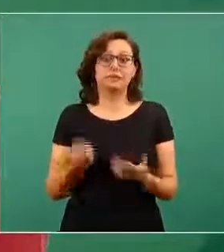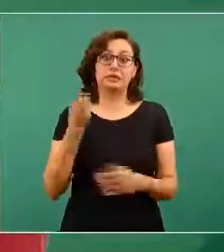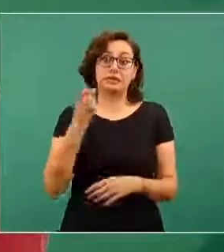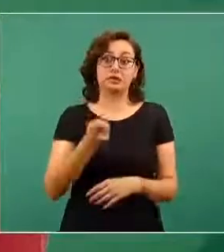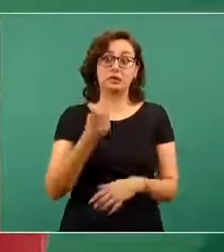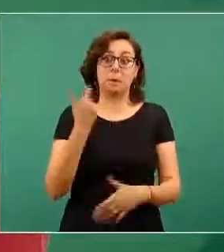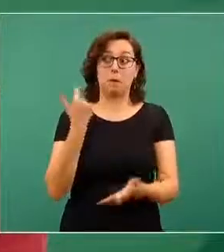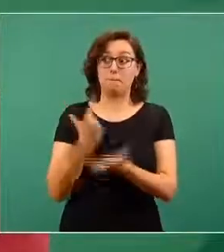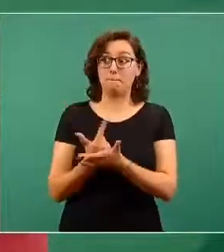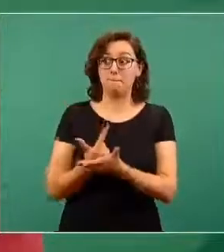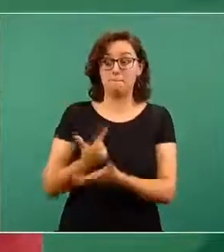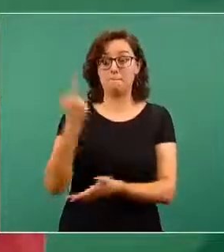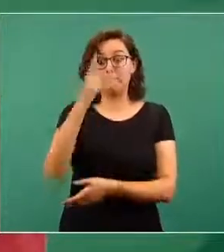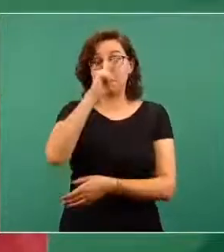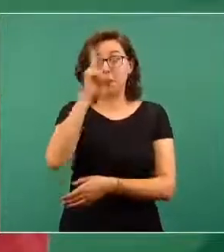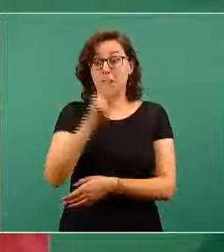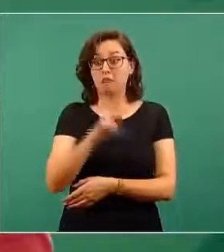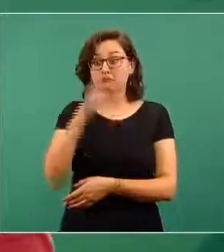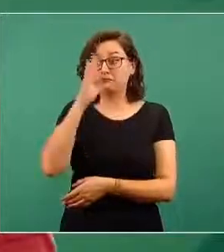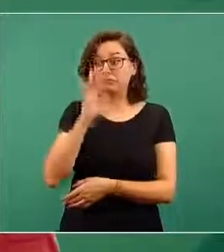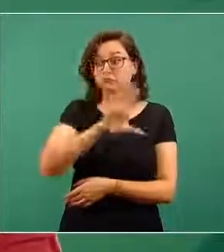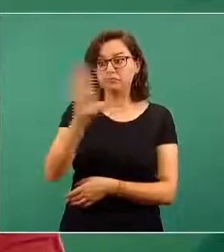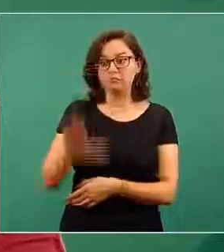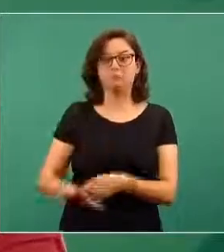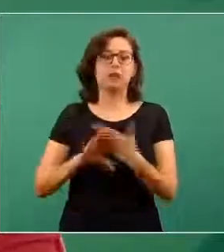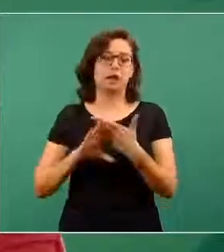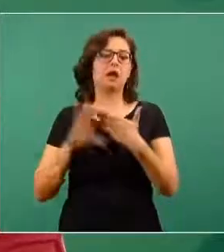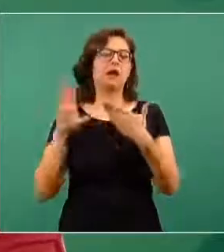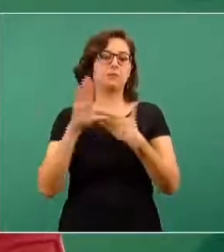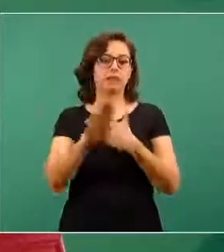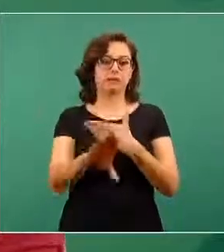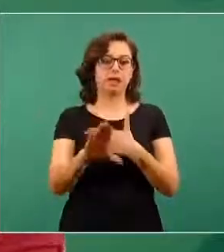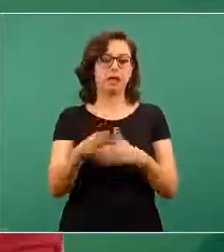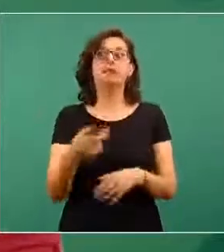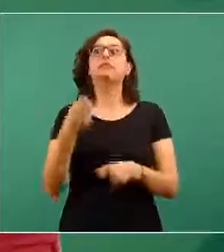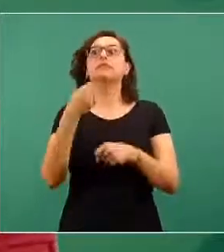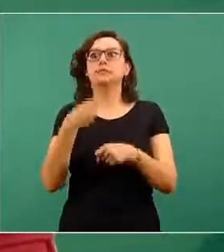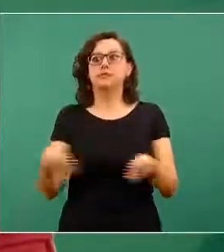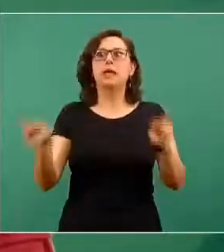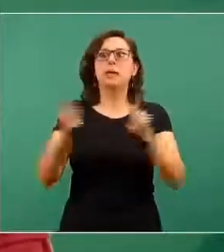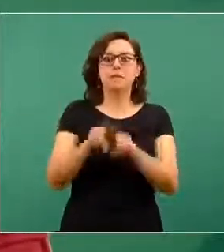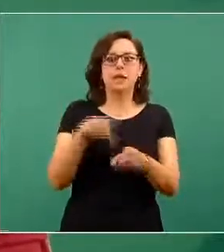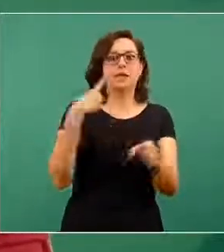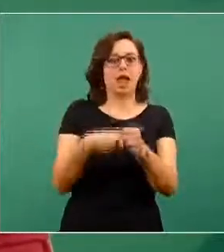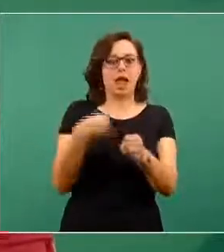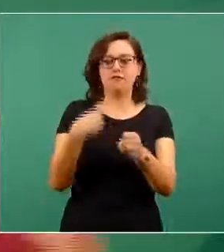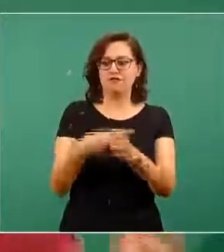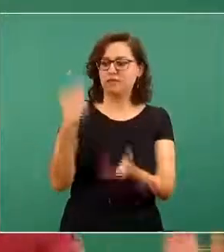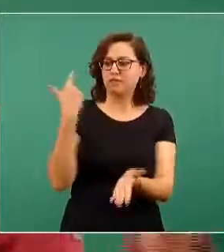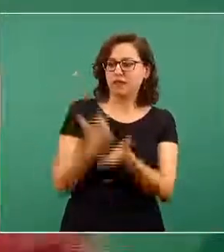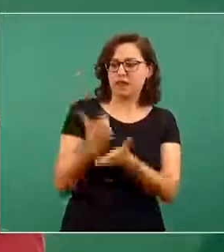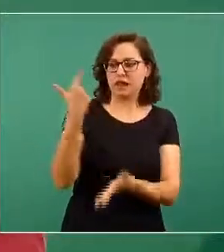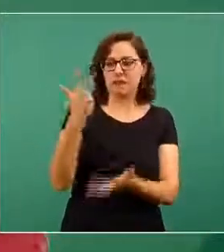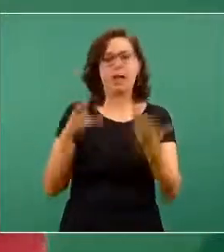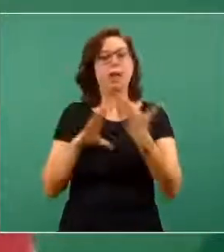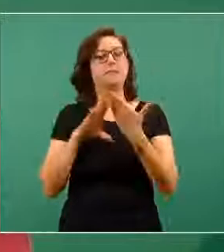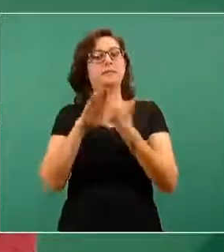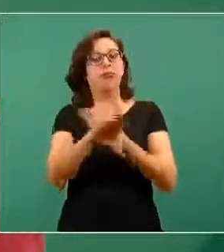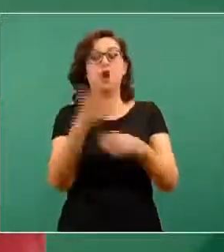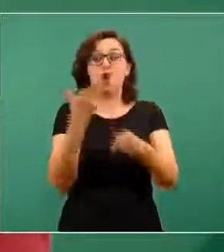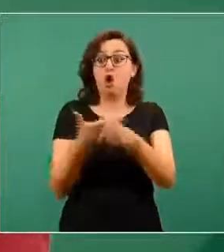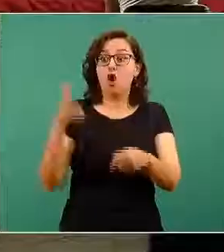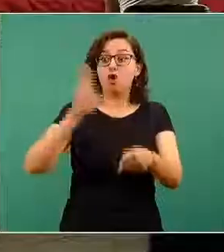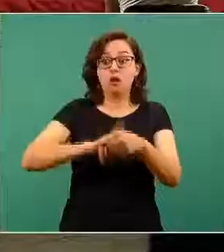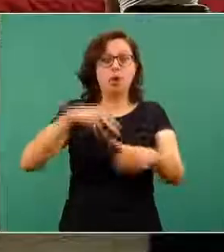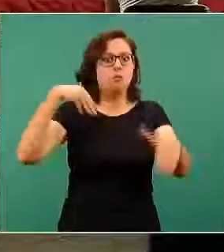más desafortunado, que es la muerte. Pero también la enfermedad grave, y con ello estaremos previniendo que las personas